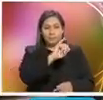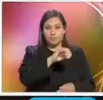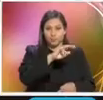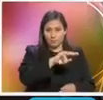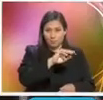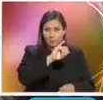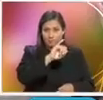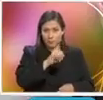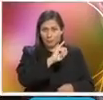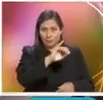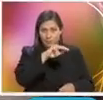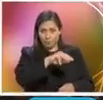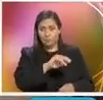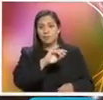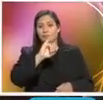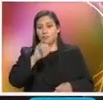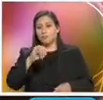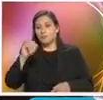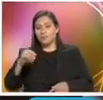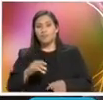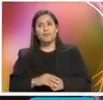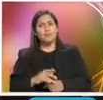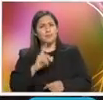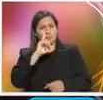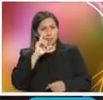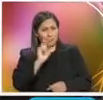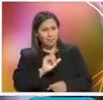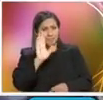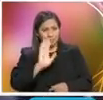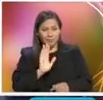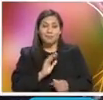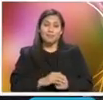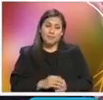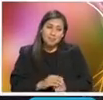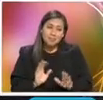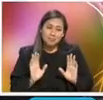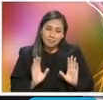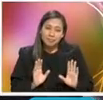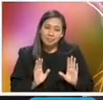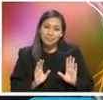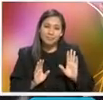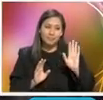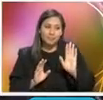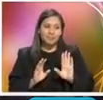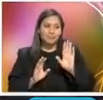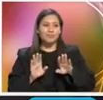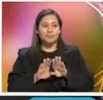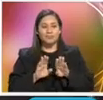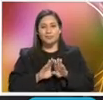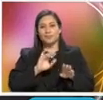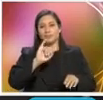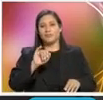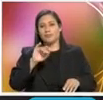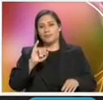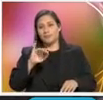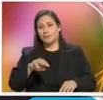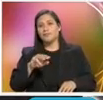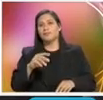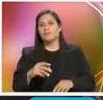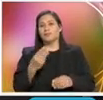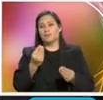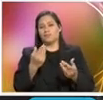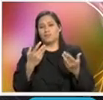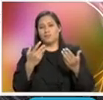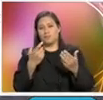Entonces, esto parece una maldición, Carlos. Pues se presta mucho a, ¿no? Y sabes que hace mucho dinero el